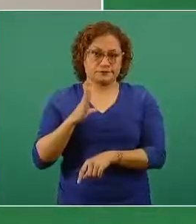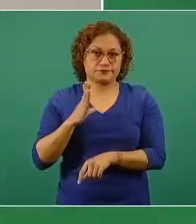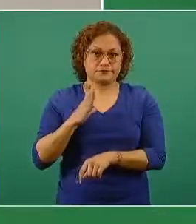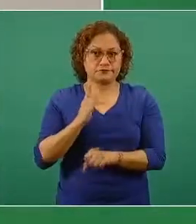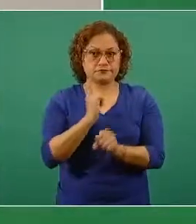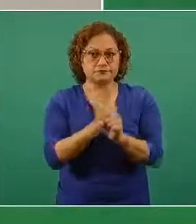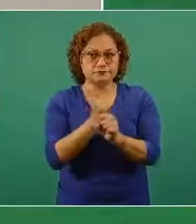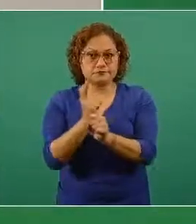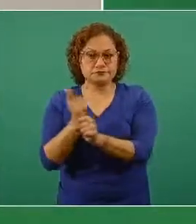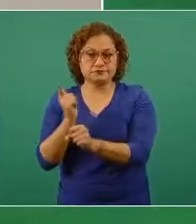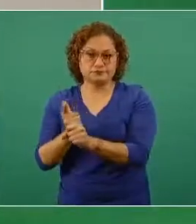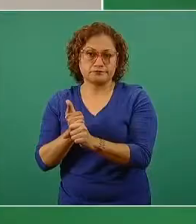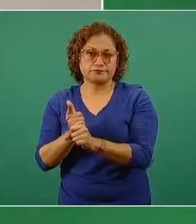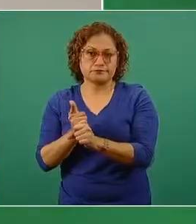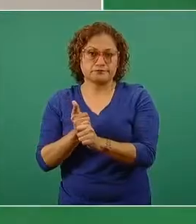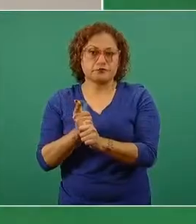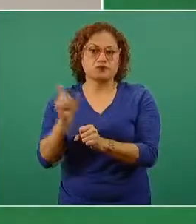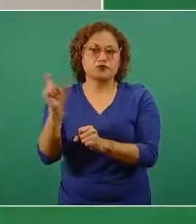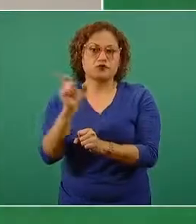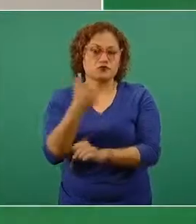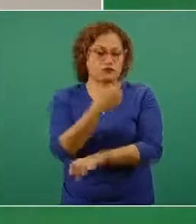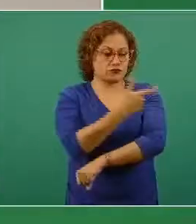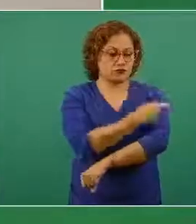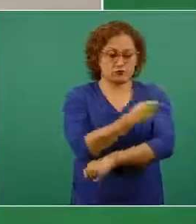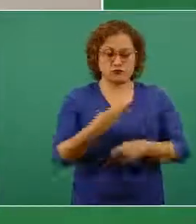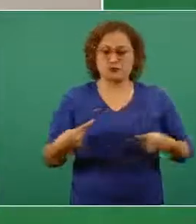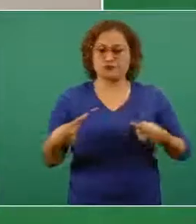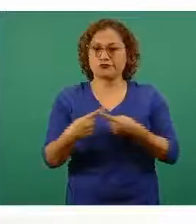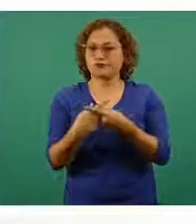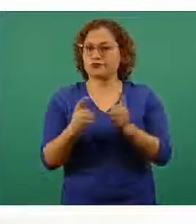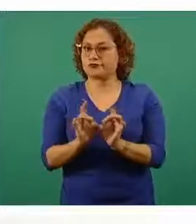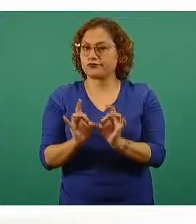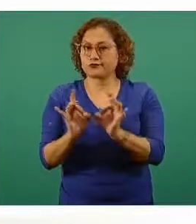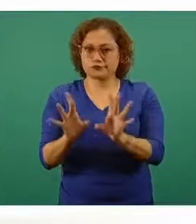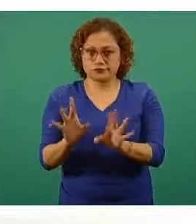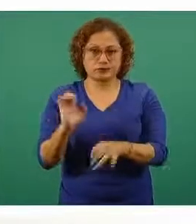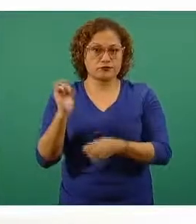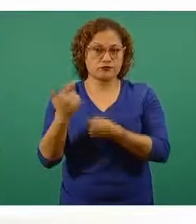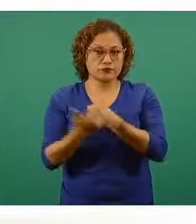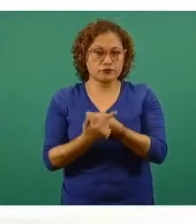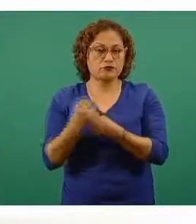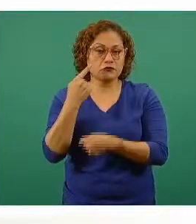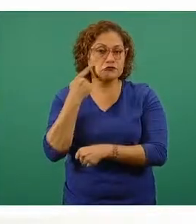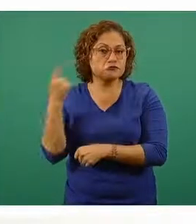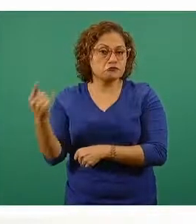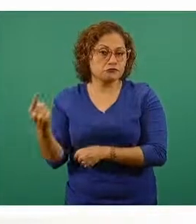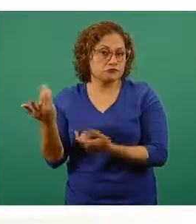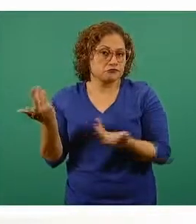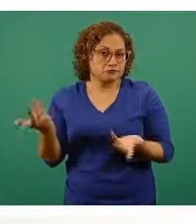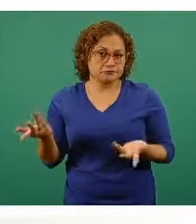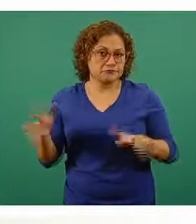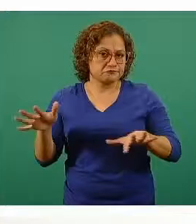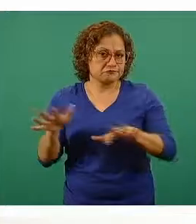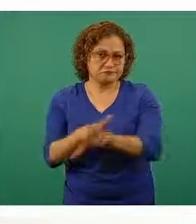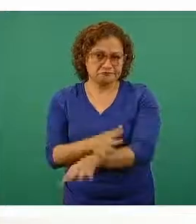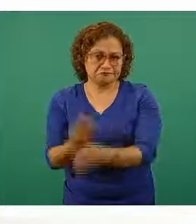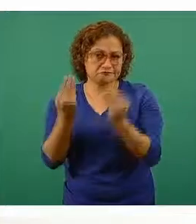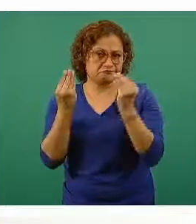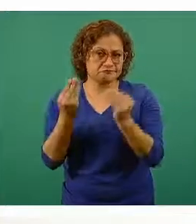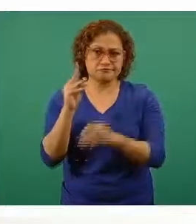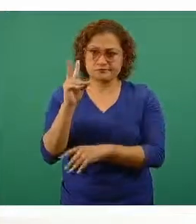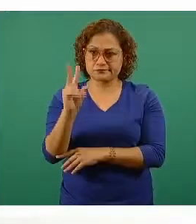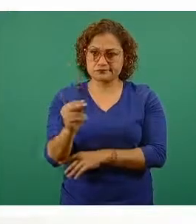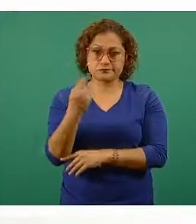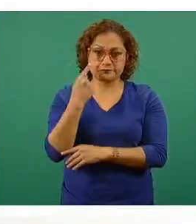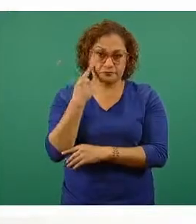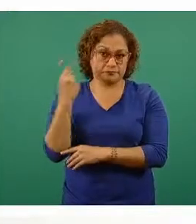eventos supuestamente asociados a vacunación e inmunización. No, para las cifras generales no tenemos muchos cambios. Lo que podemos